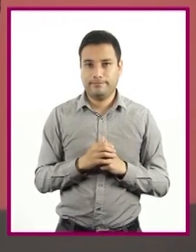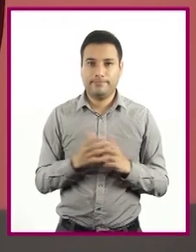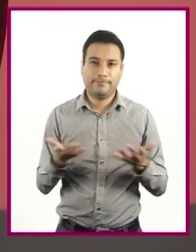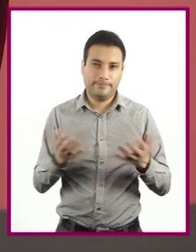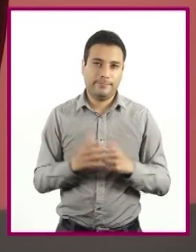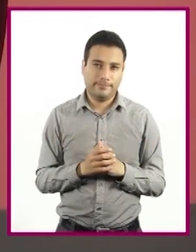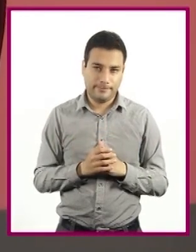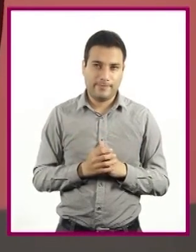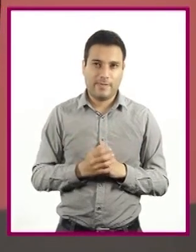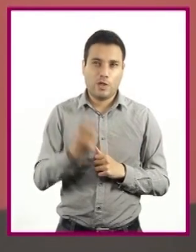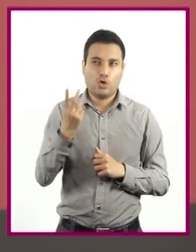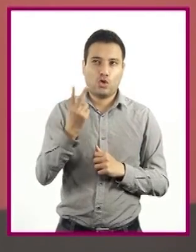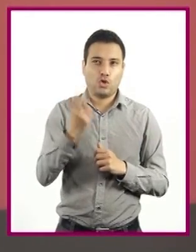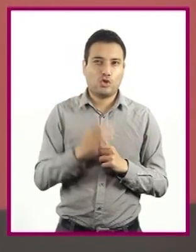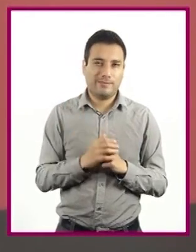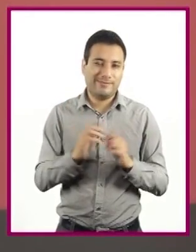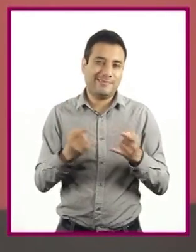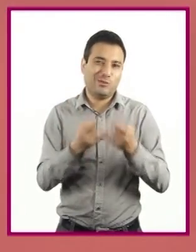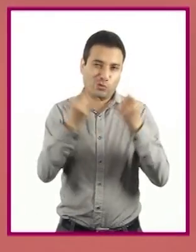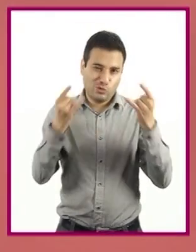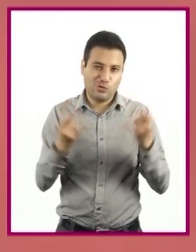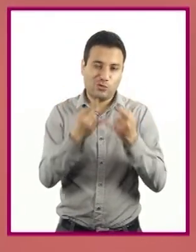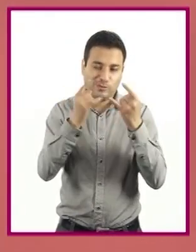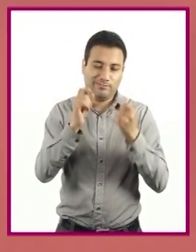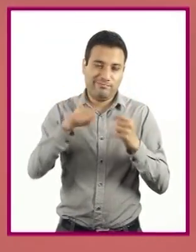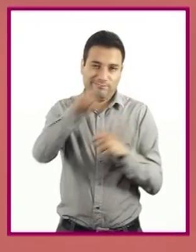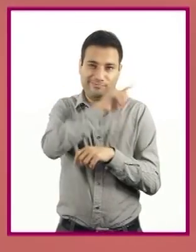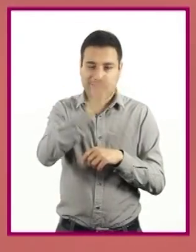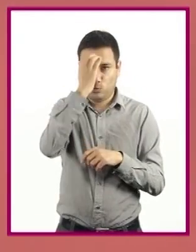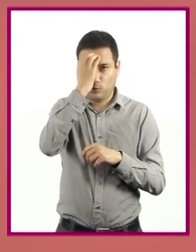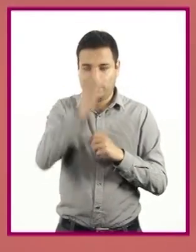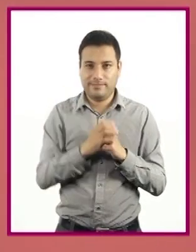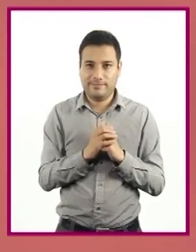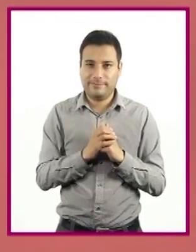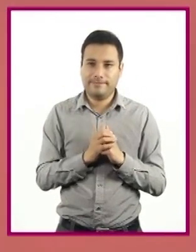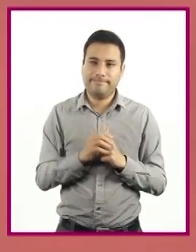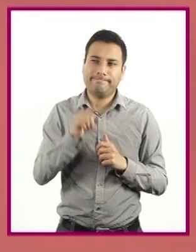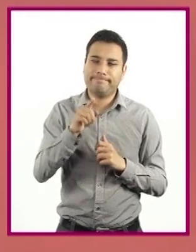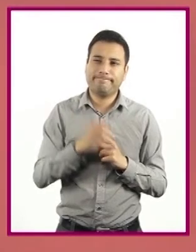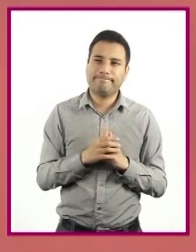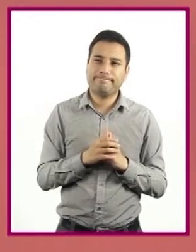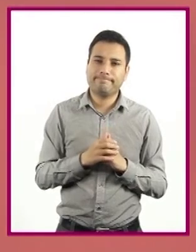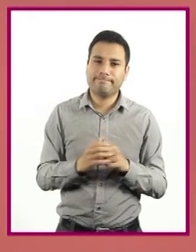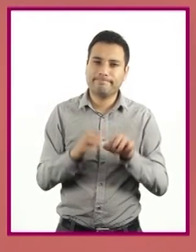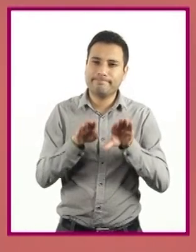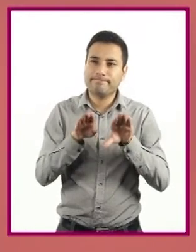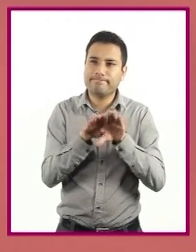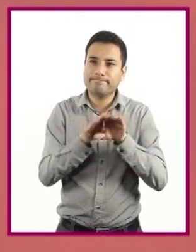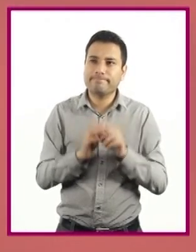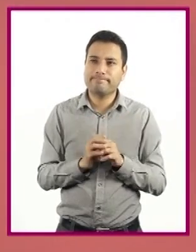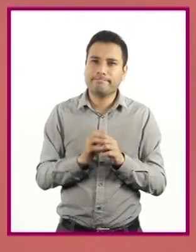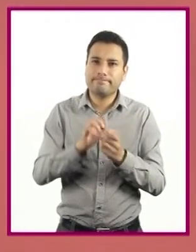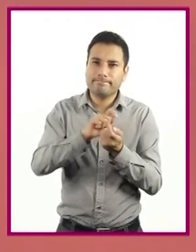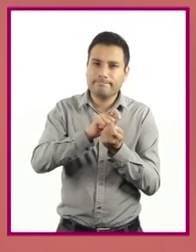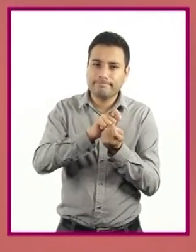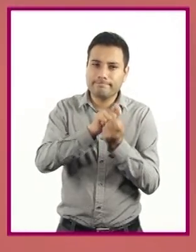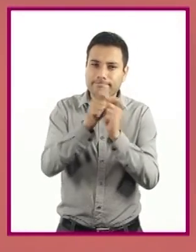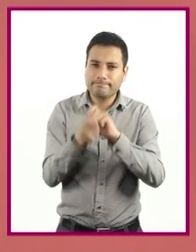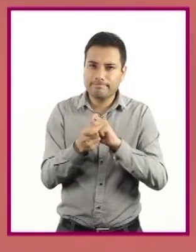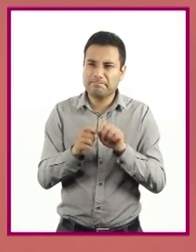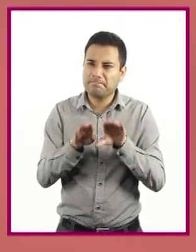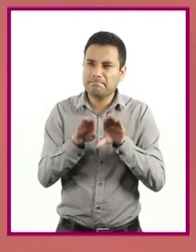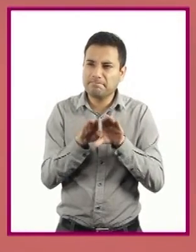ambos protagonistas del cuento original. En su experiencia, ¿cómo se resuelve la transliteración de